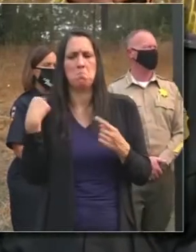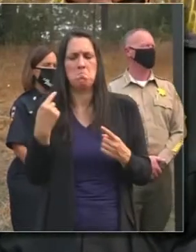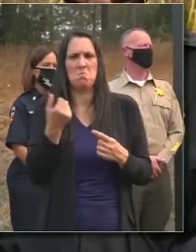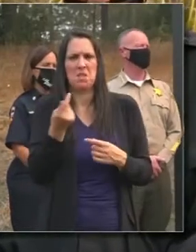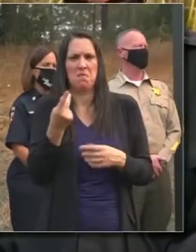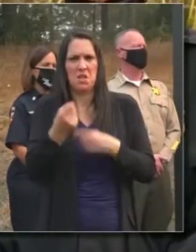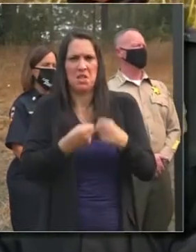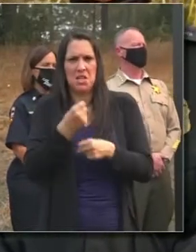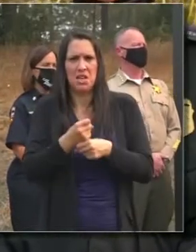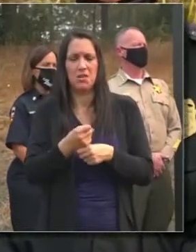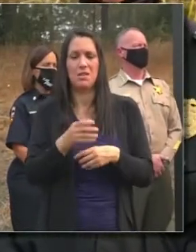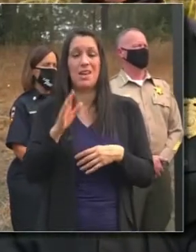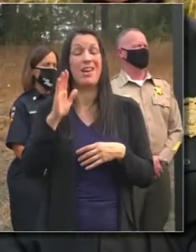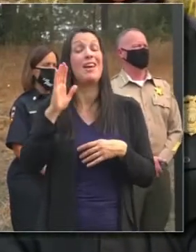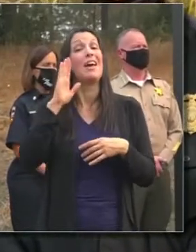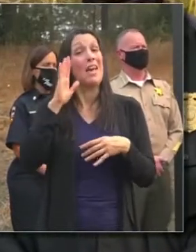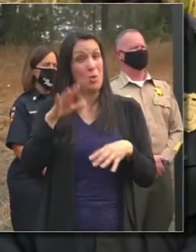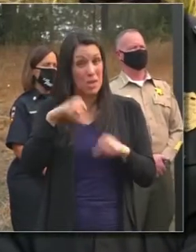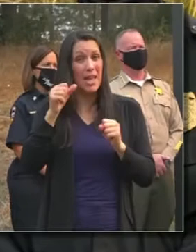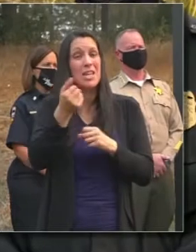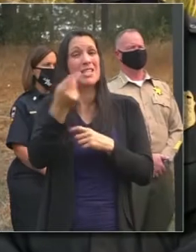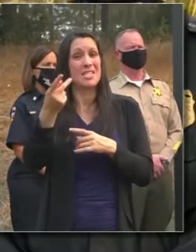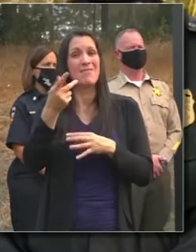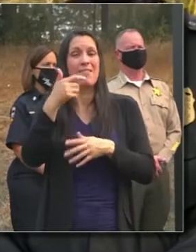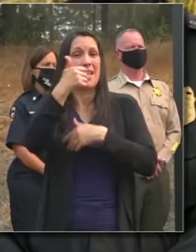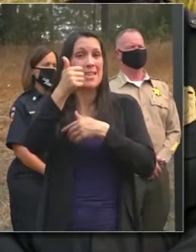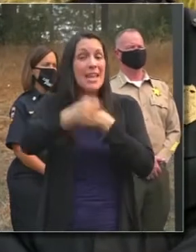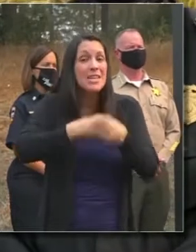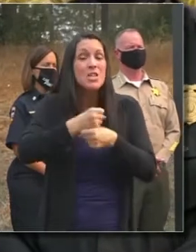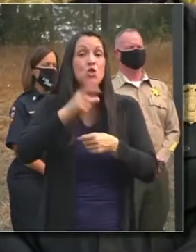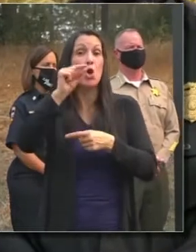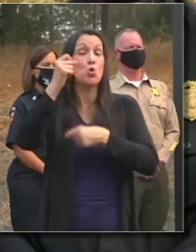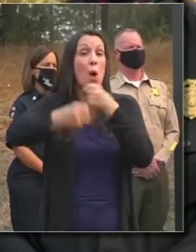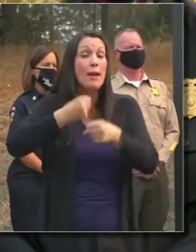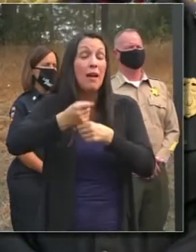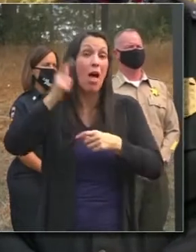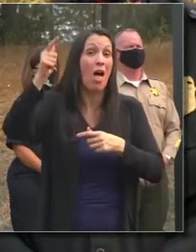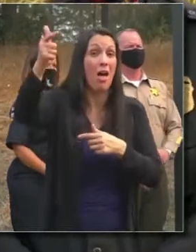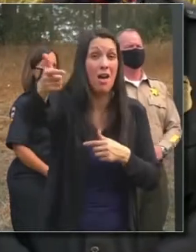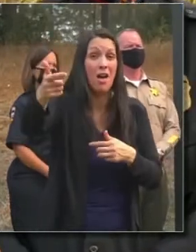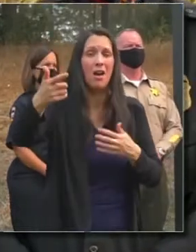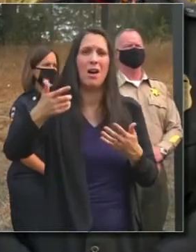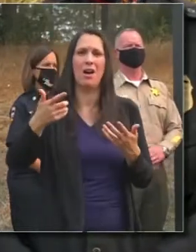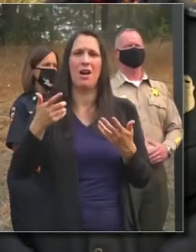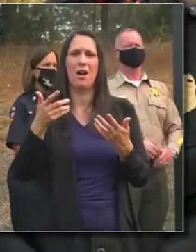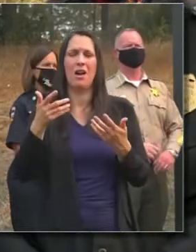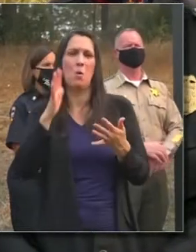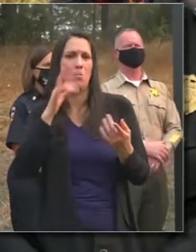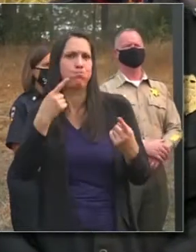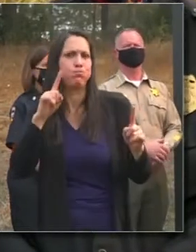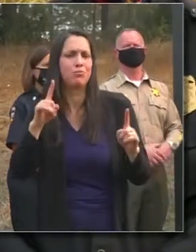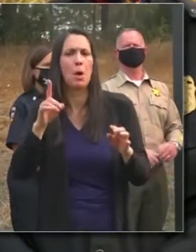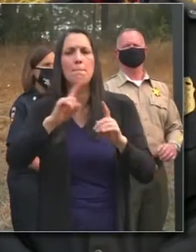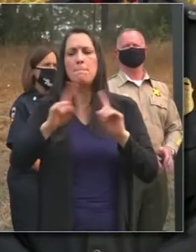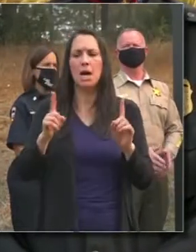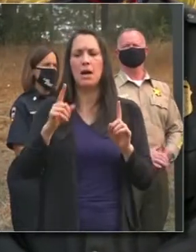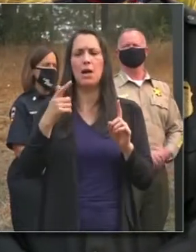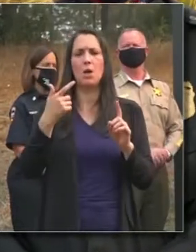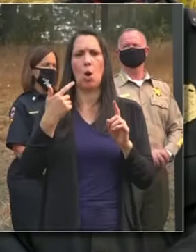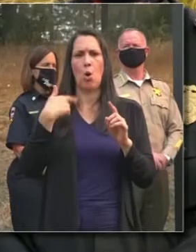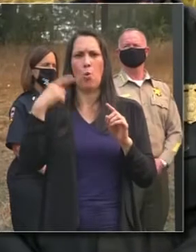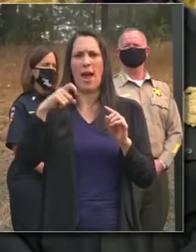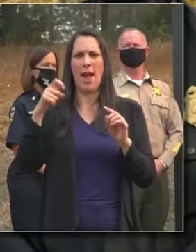y esto tomará varias décadas llegar al punto en el que debemos estar pero lo que estamos haciendo